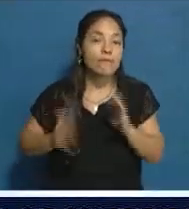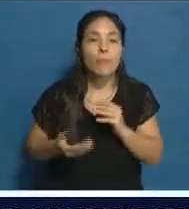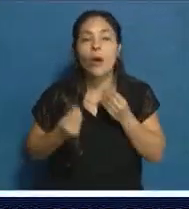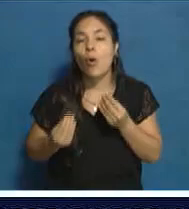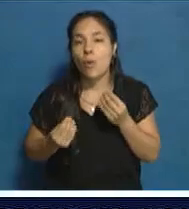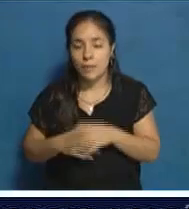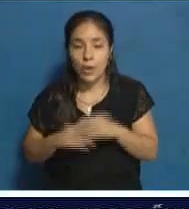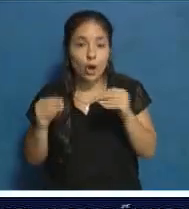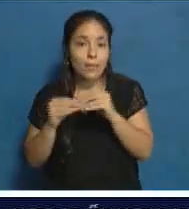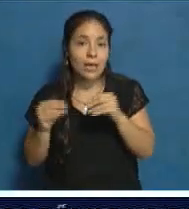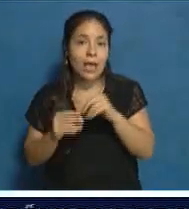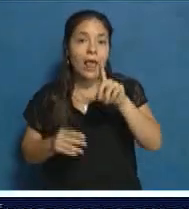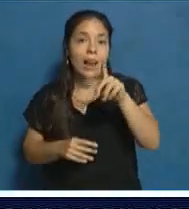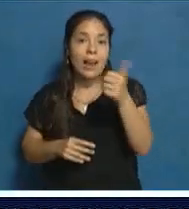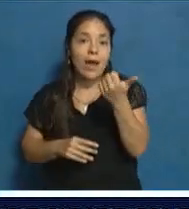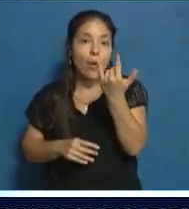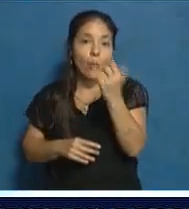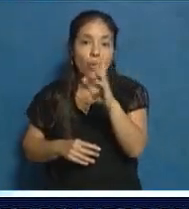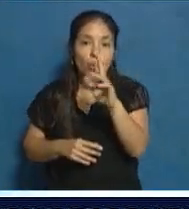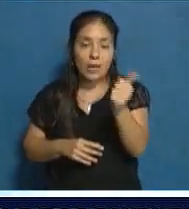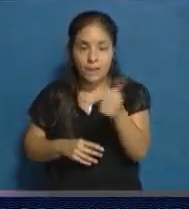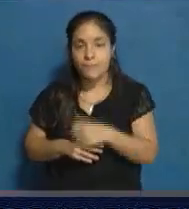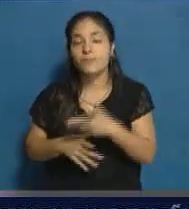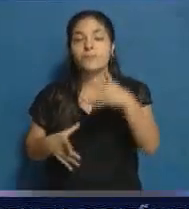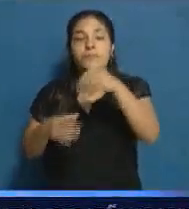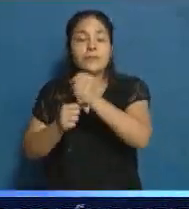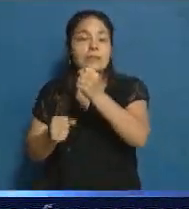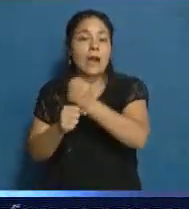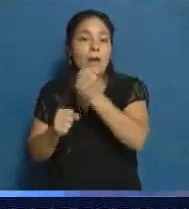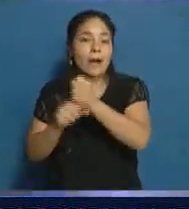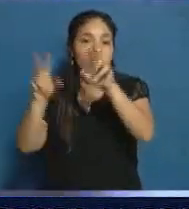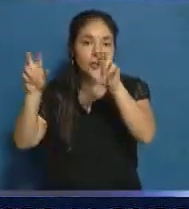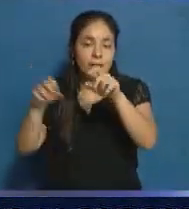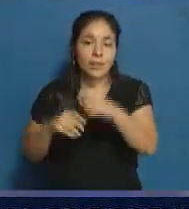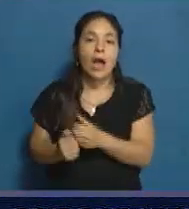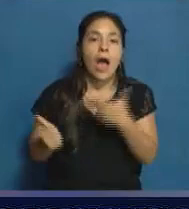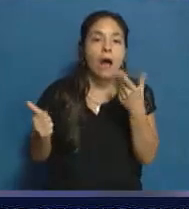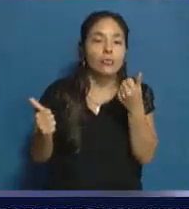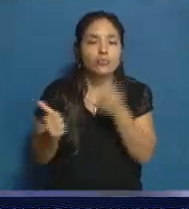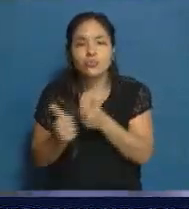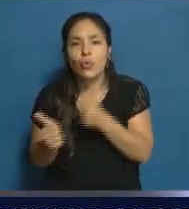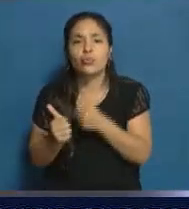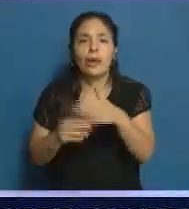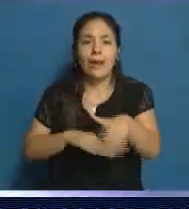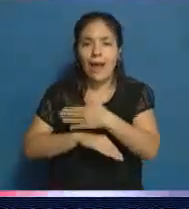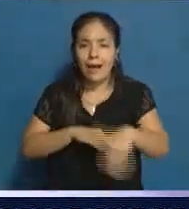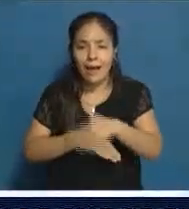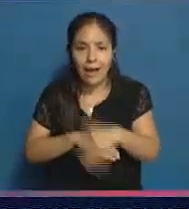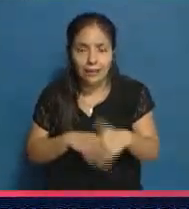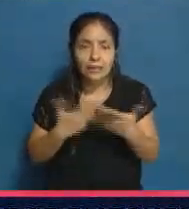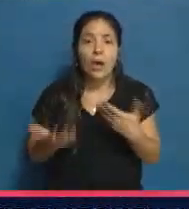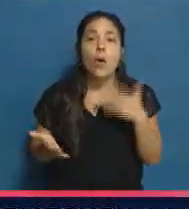Nuestra compañera Laura Resmazud se encuentra trabajando sobre este tema, acoso sexual callejero que podrá